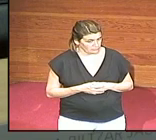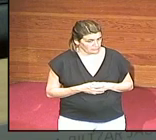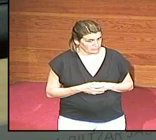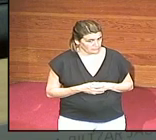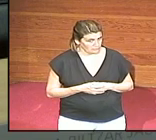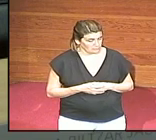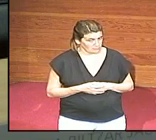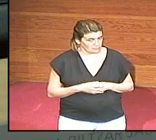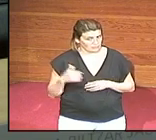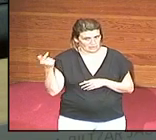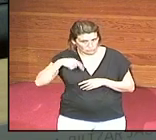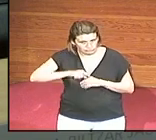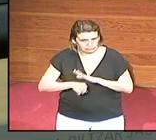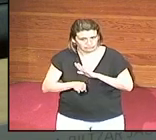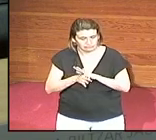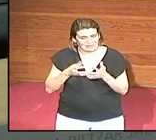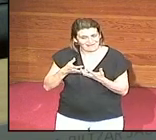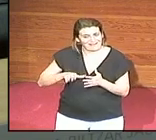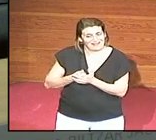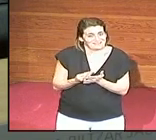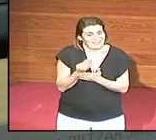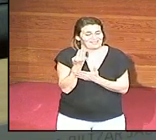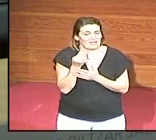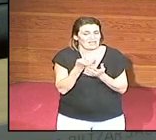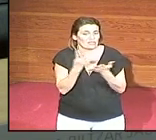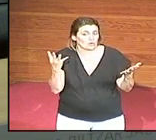ellos siguen la guerra hasta el día 19, habiendo firmado ya el alto el fuego.